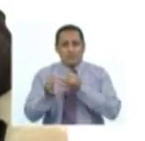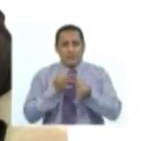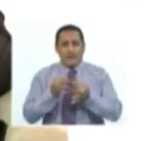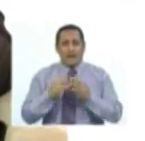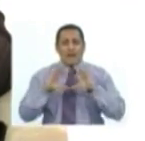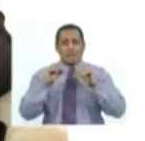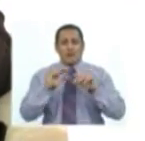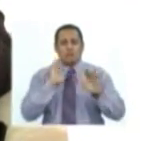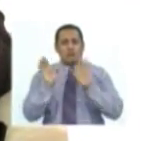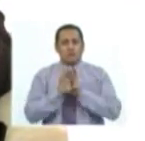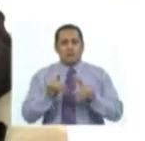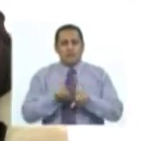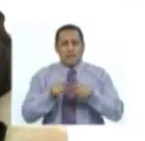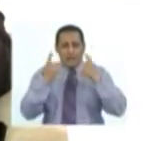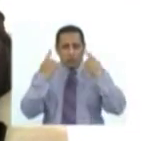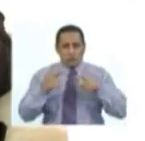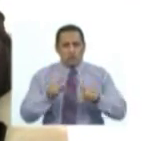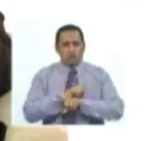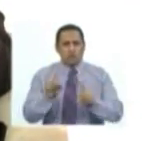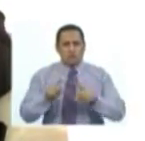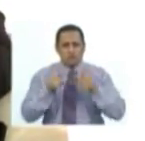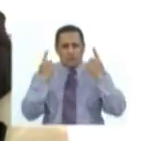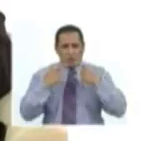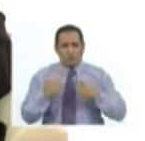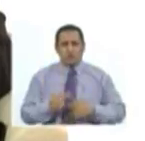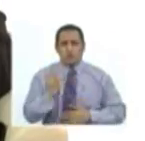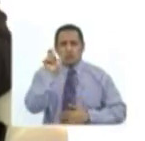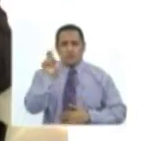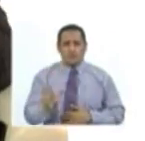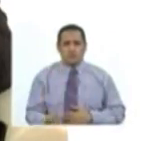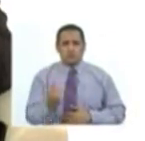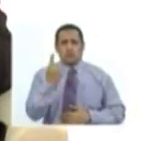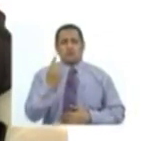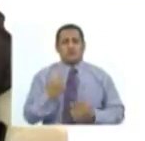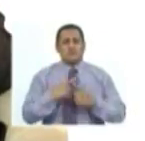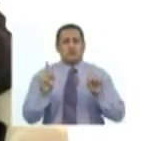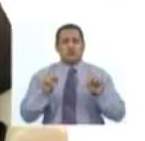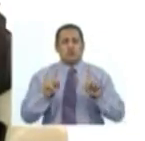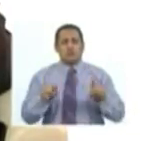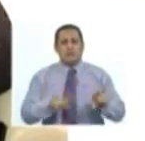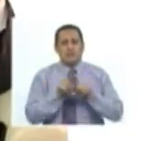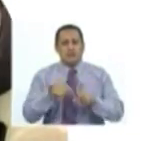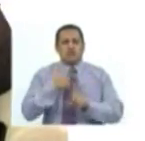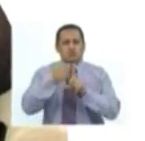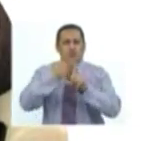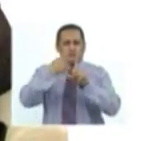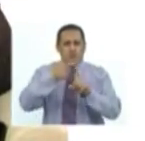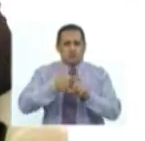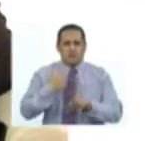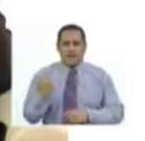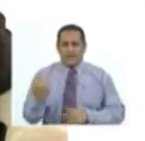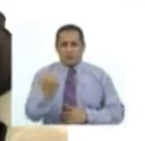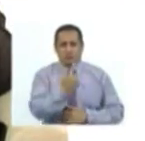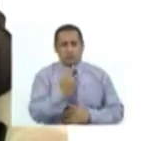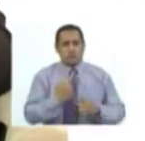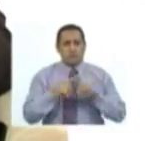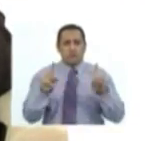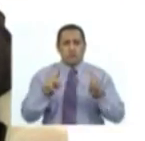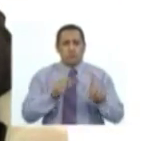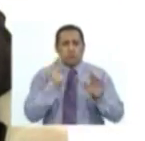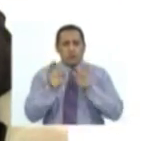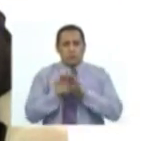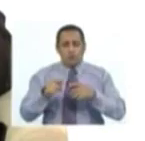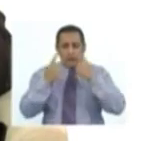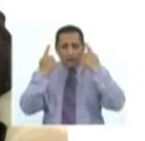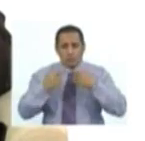ella, de modo que la decisión no es una decisión de uno solo, ni es una sumatoria de individualidades, sino que la